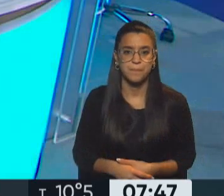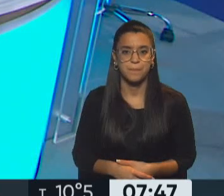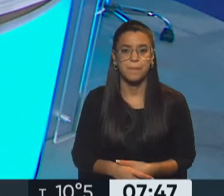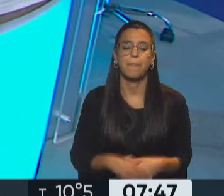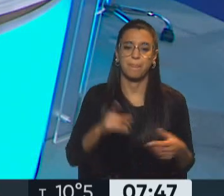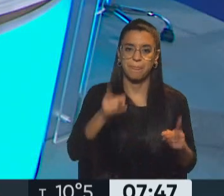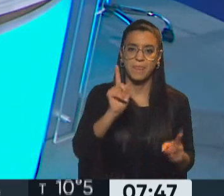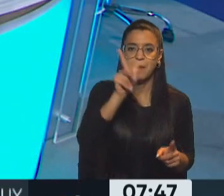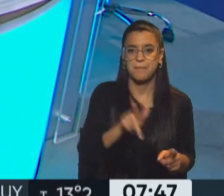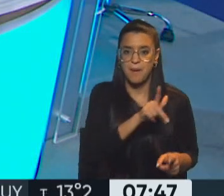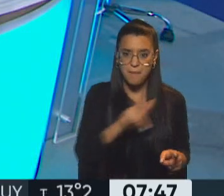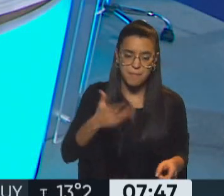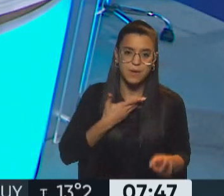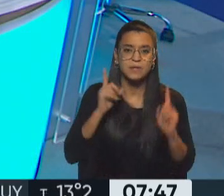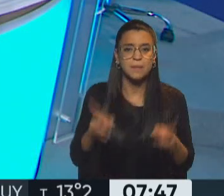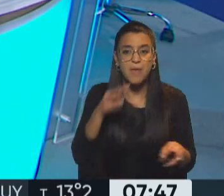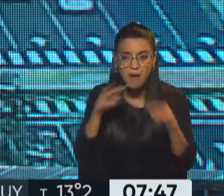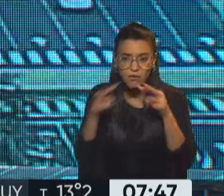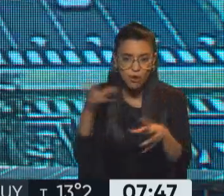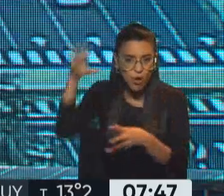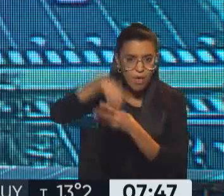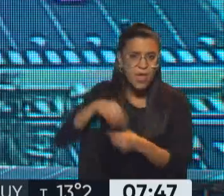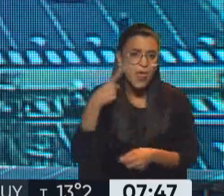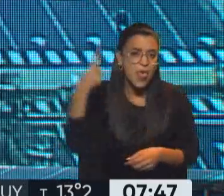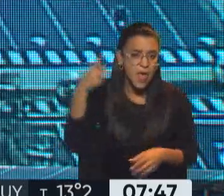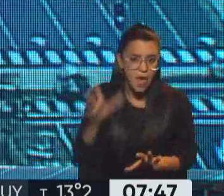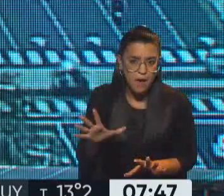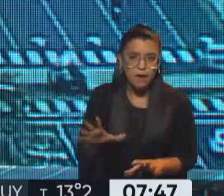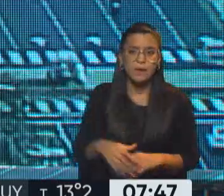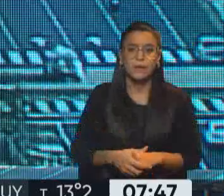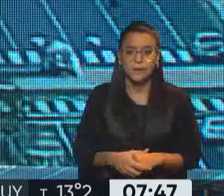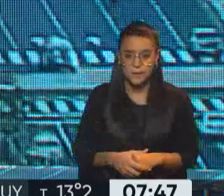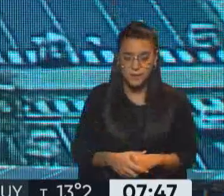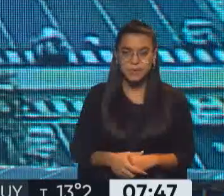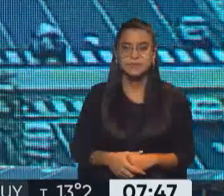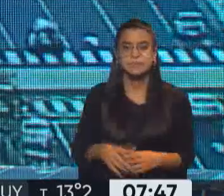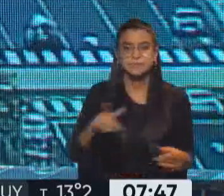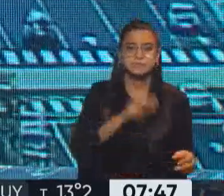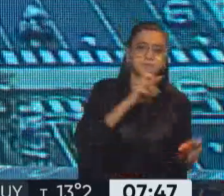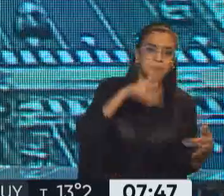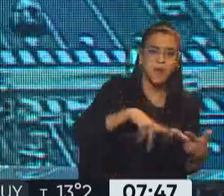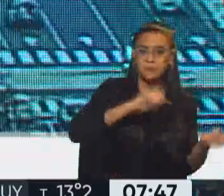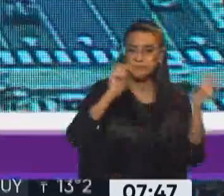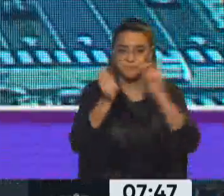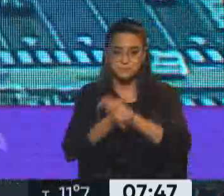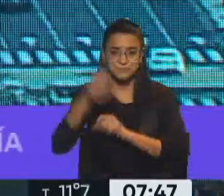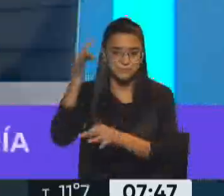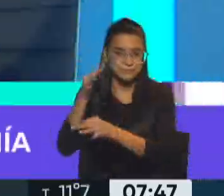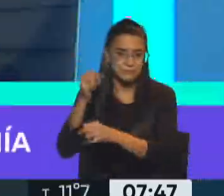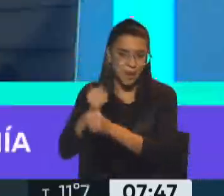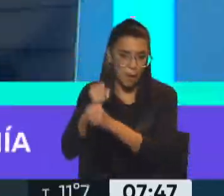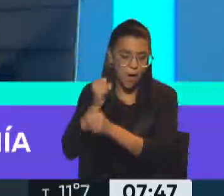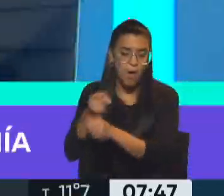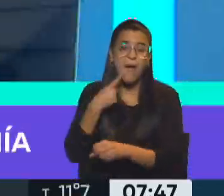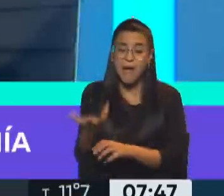bueno estaba el papá se suma la gastronomía también a esta idea de el traspaso de planes de trabajo exactamente ayer